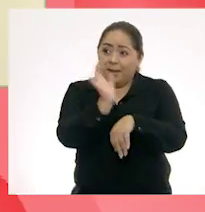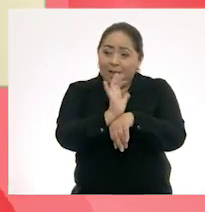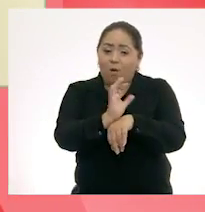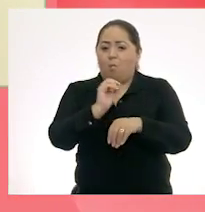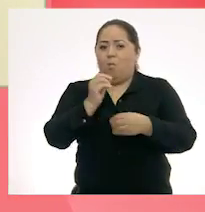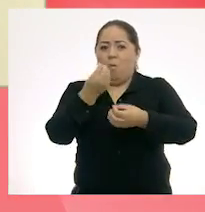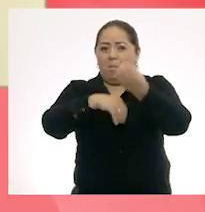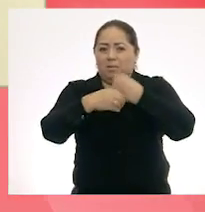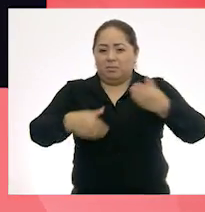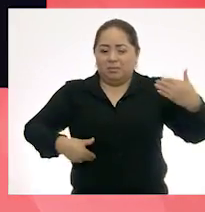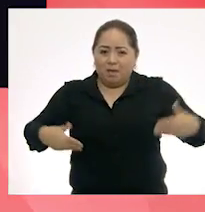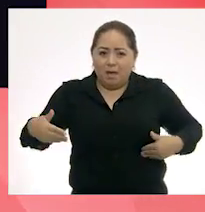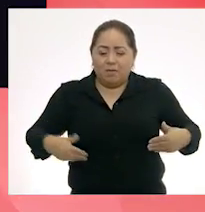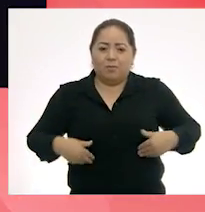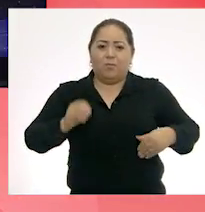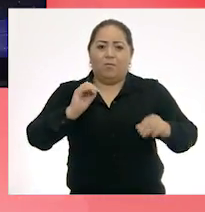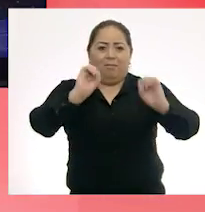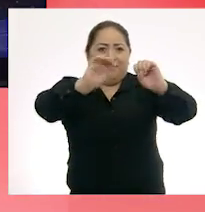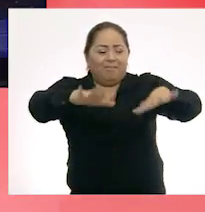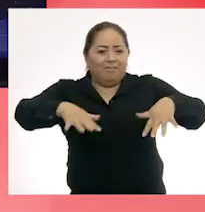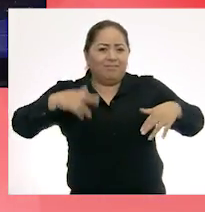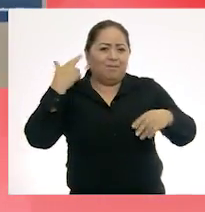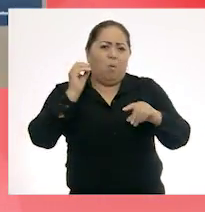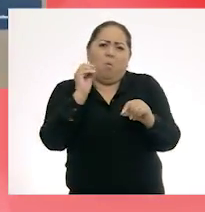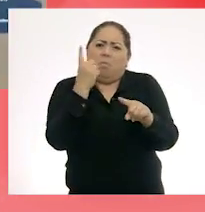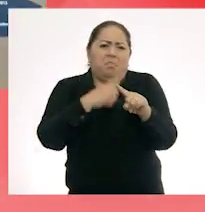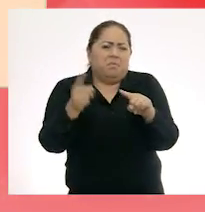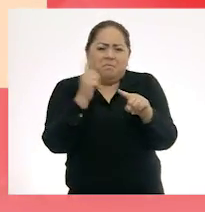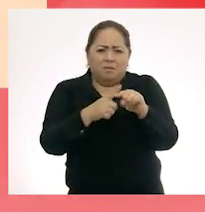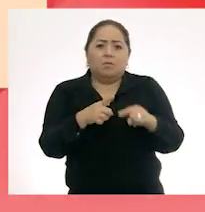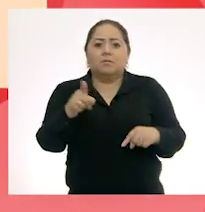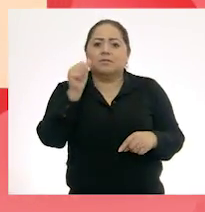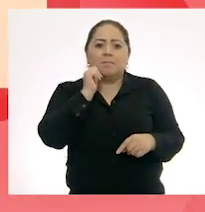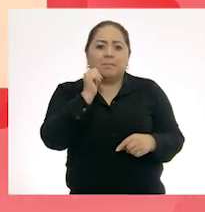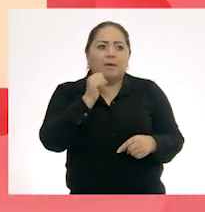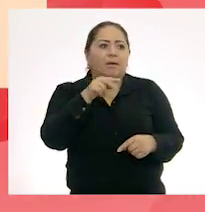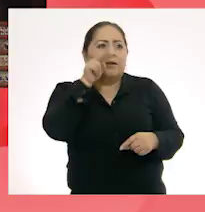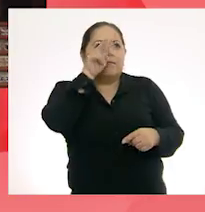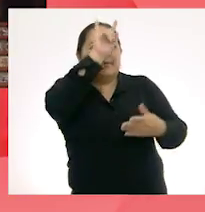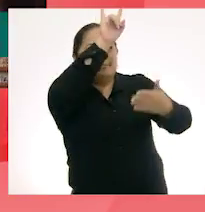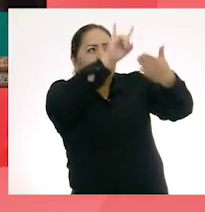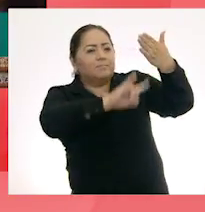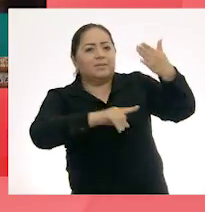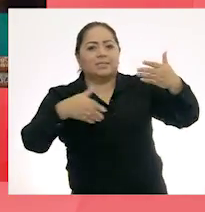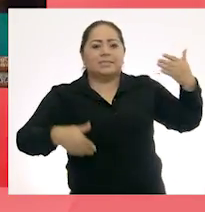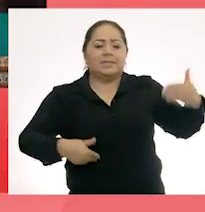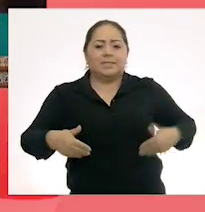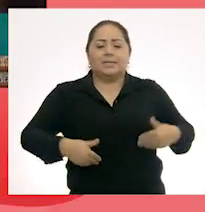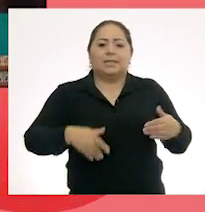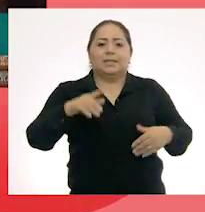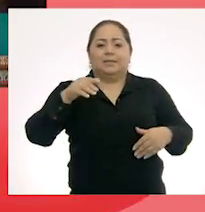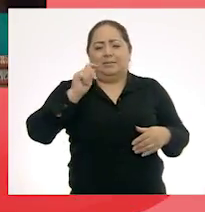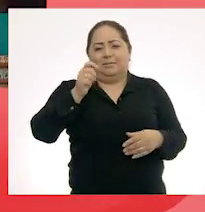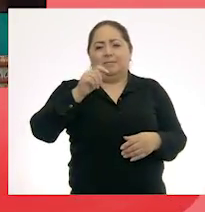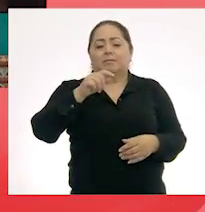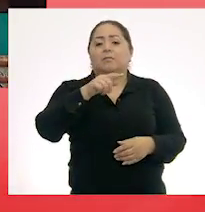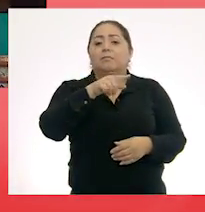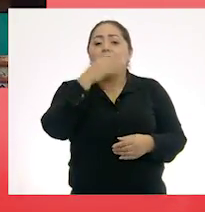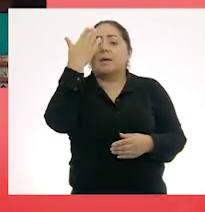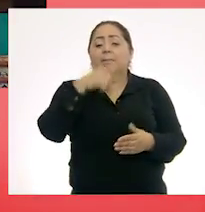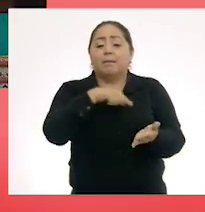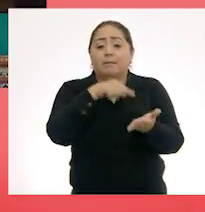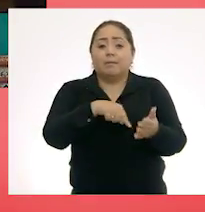obra de teatro, un concierto o algún espectáculo, se asoman a la cartelera del Cineteatro Rosalío Solano, porque saben que